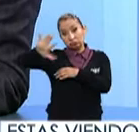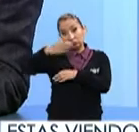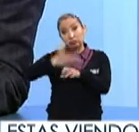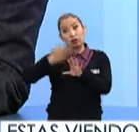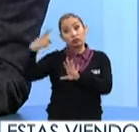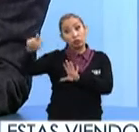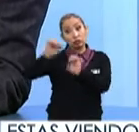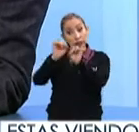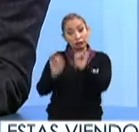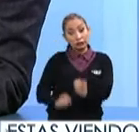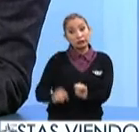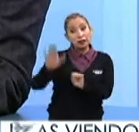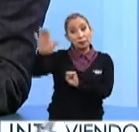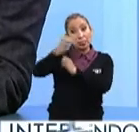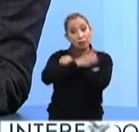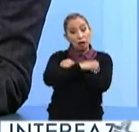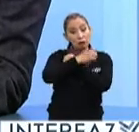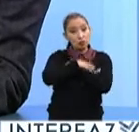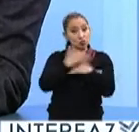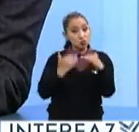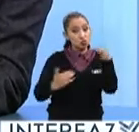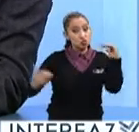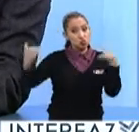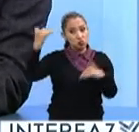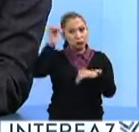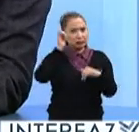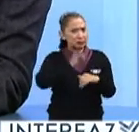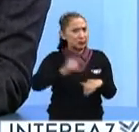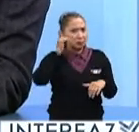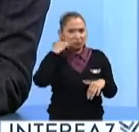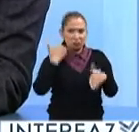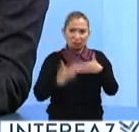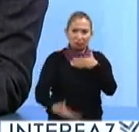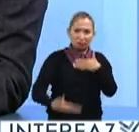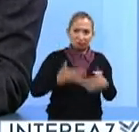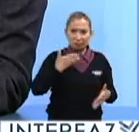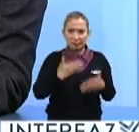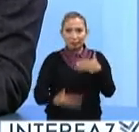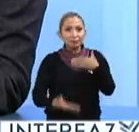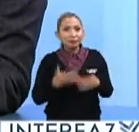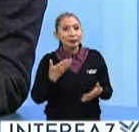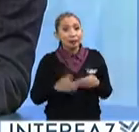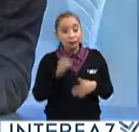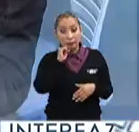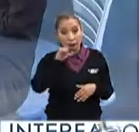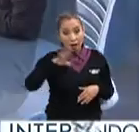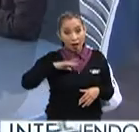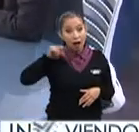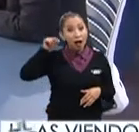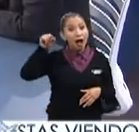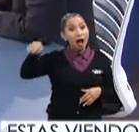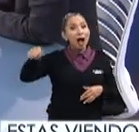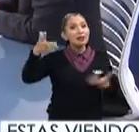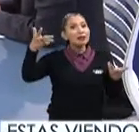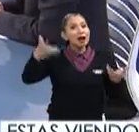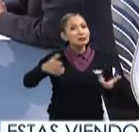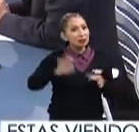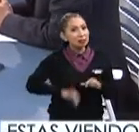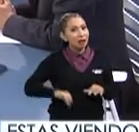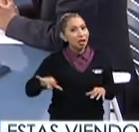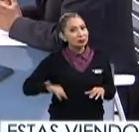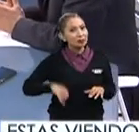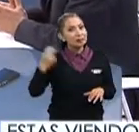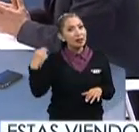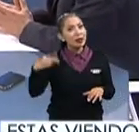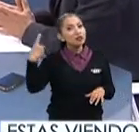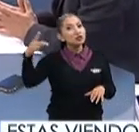de su sistema educativo, que los tiene siempre en la vanguardia, también ellos generan algo muy interesante